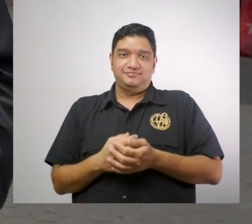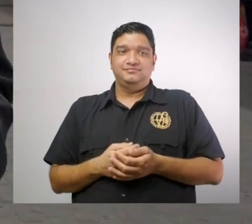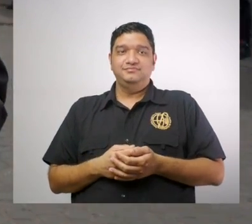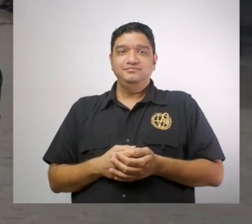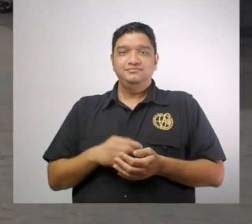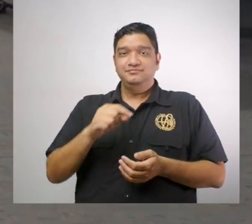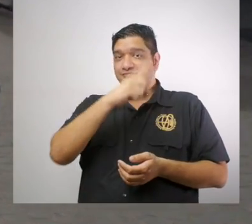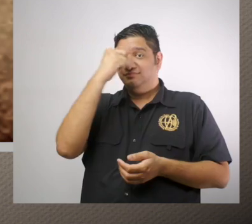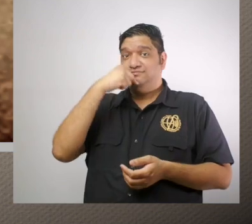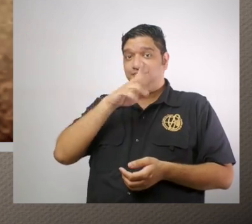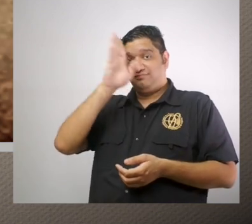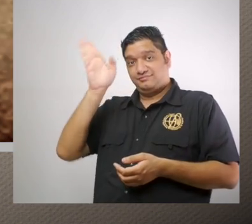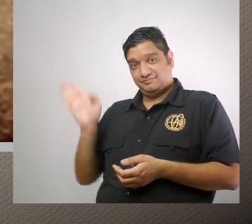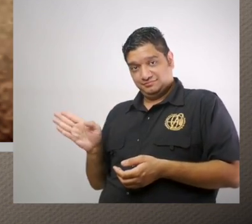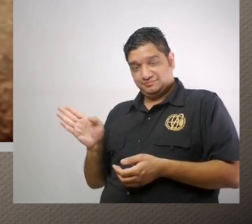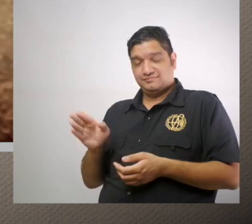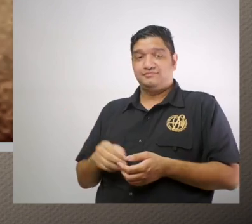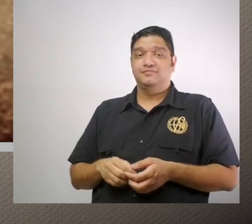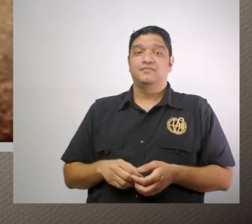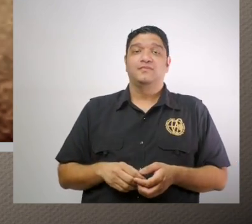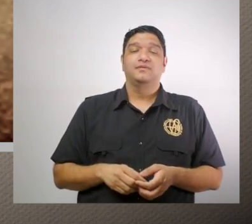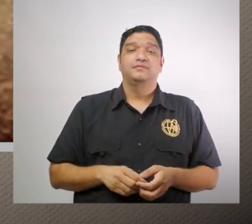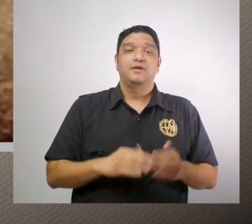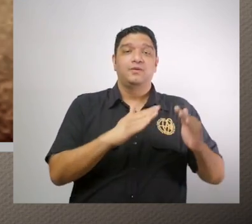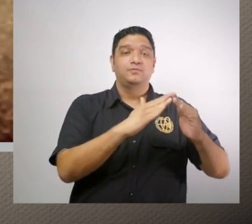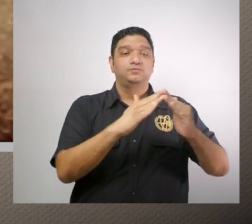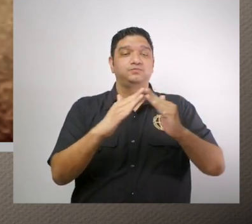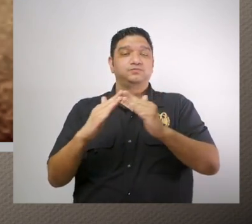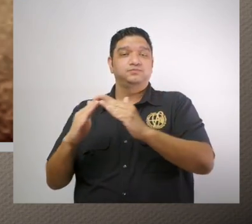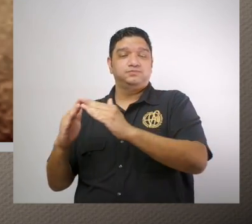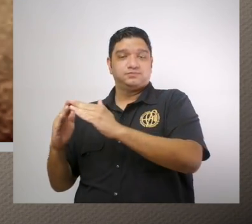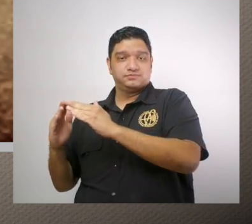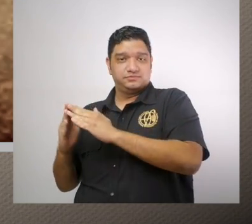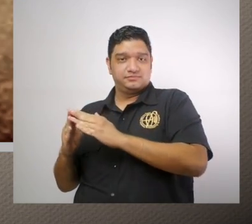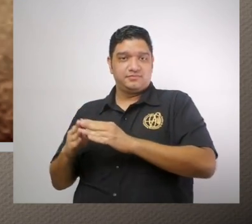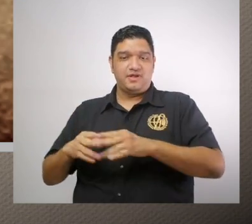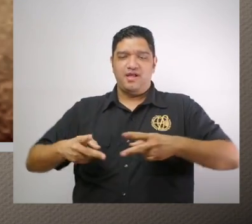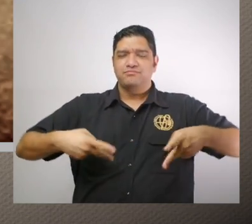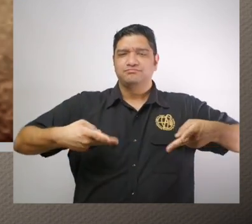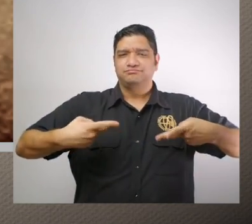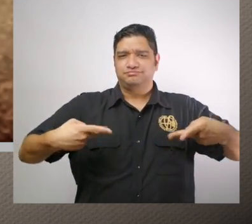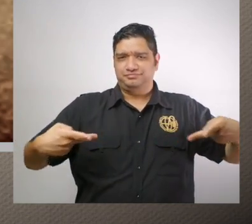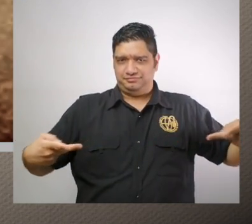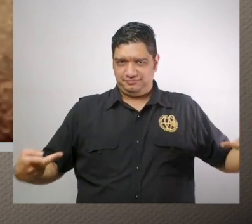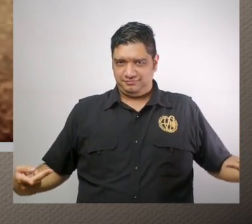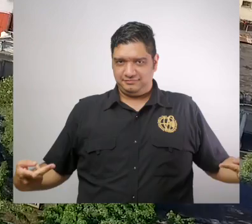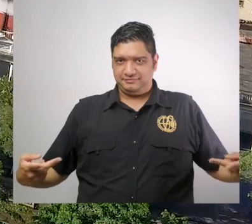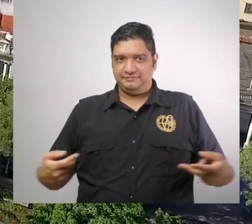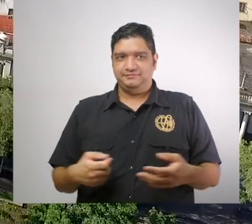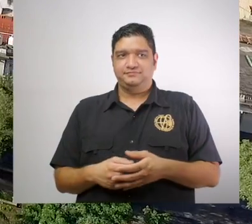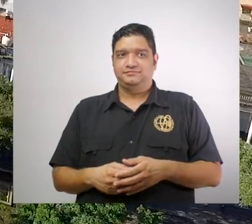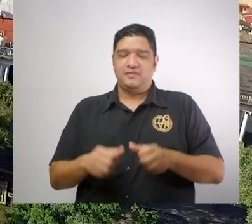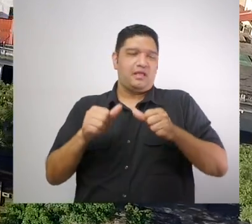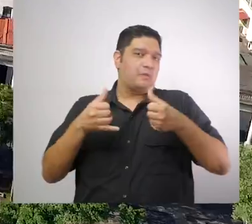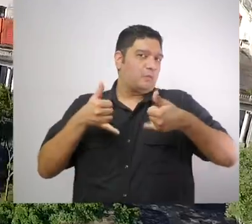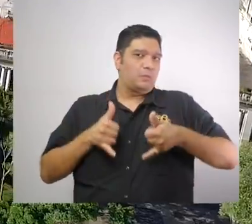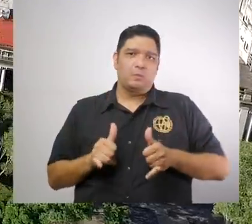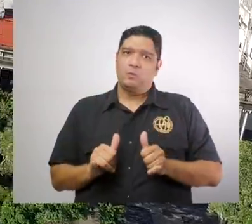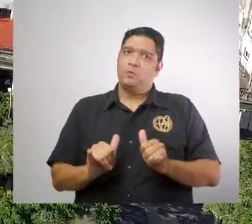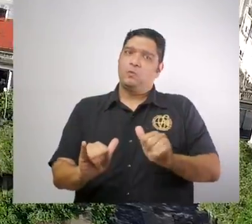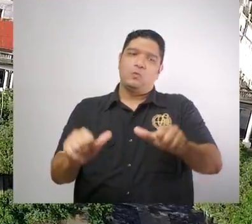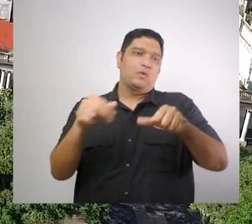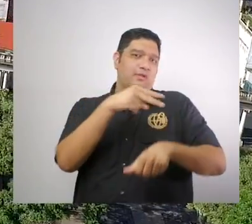Y en el sur, el Portal de Aycinena, de Mercaderes, o del comercio, que es el nombre